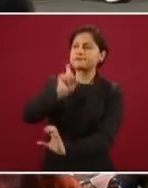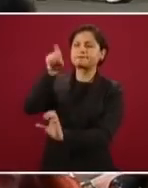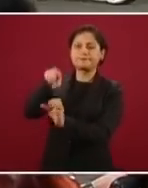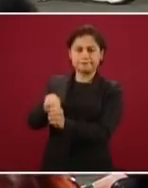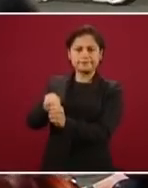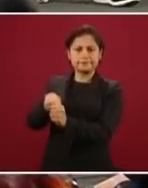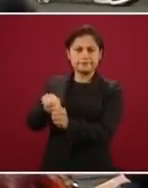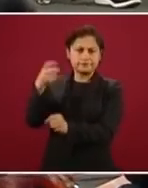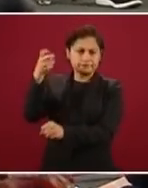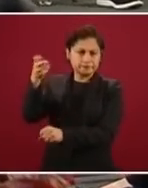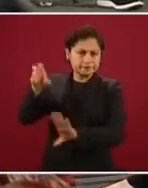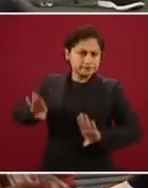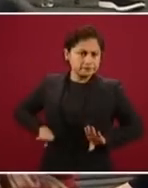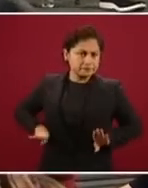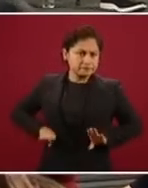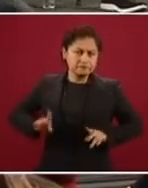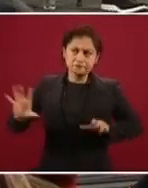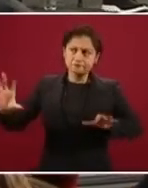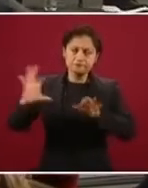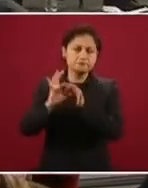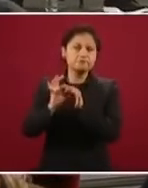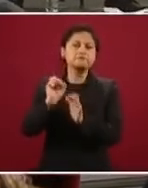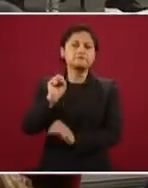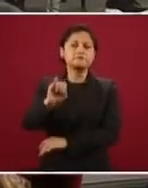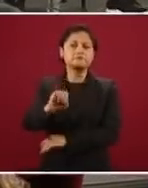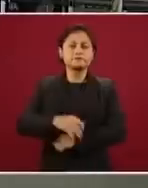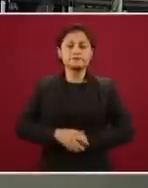cualquier iniciativa de ese tipo